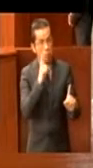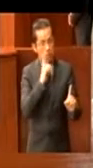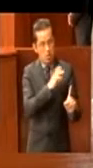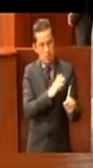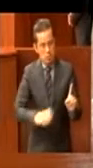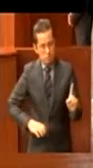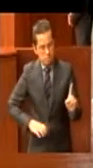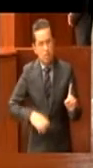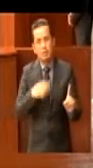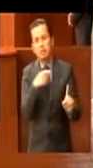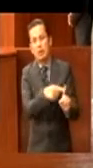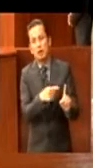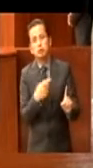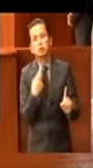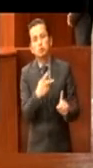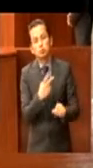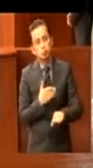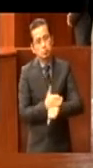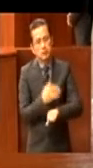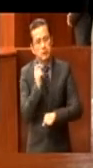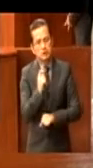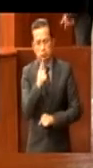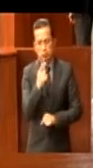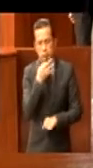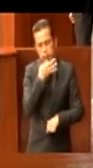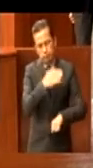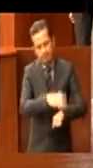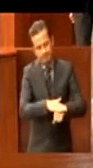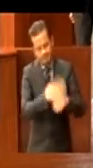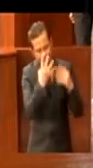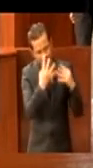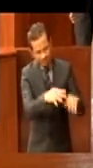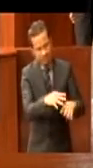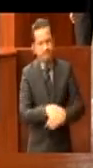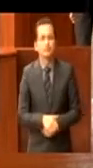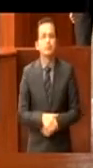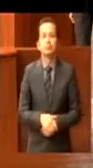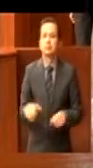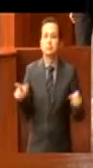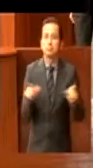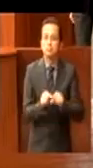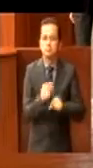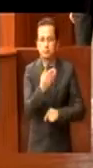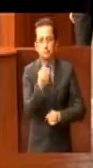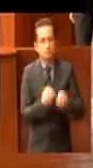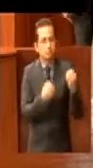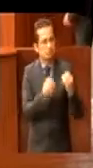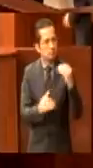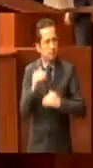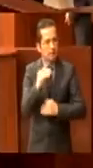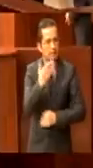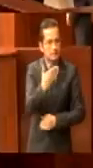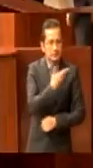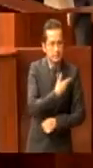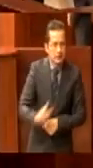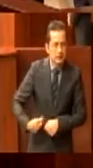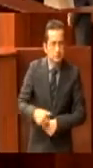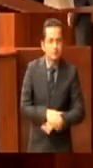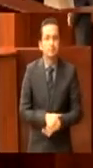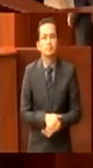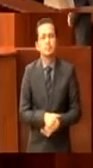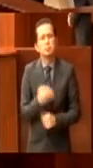por su conducta una amonestación pública es la cuenta magistrada muchísimas gracias